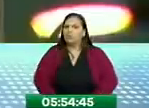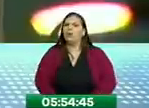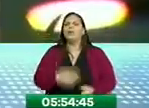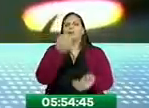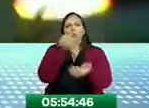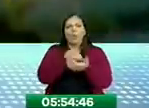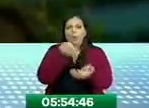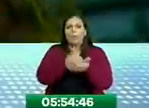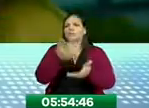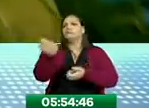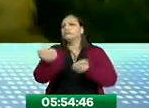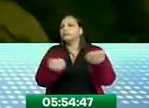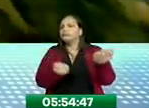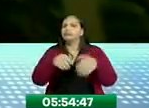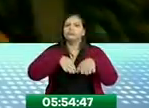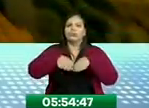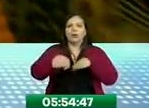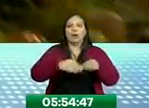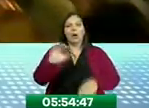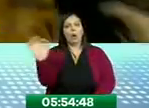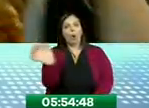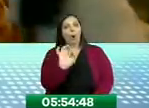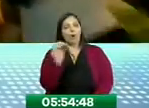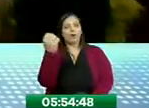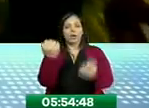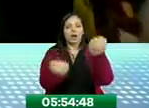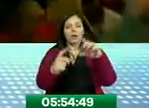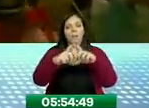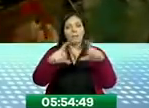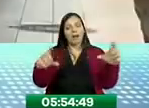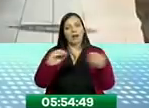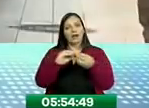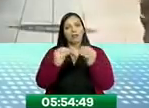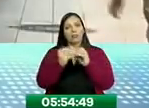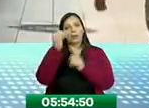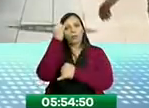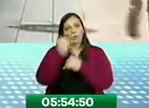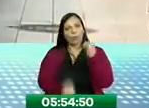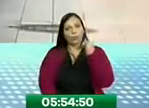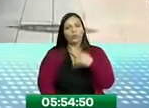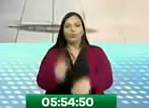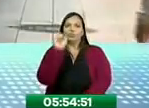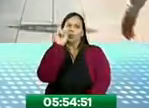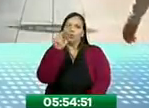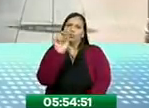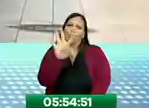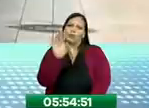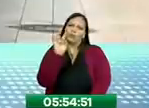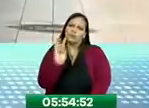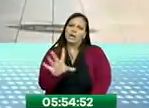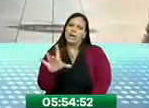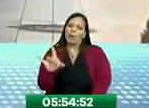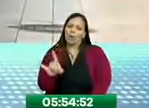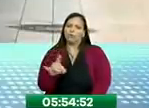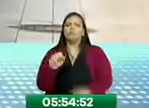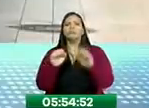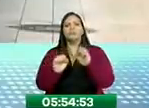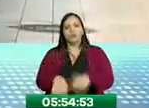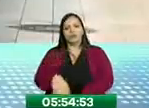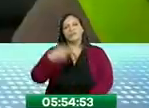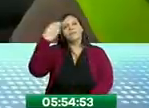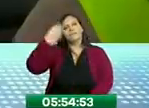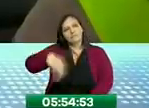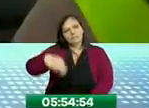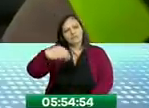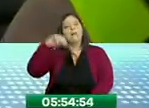productos. Si su carro termina en placa par, usted tendrá que ir el día martes, el día jueves o el día